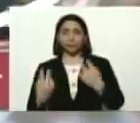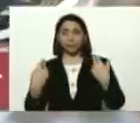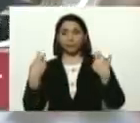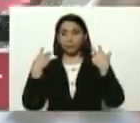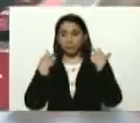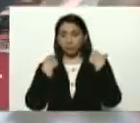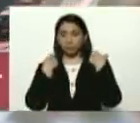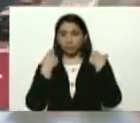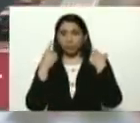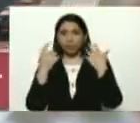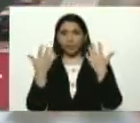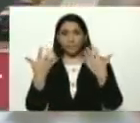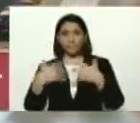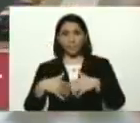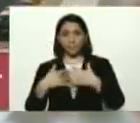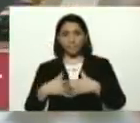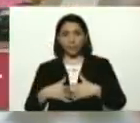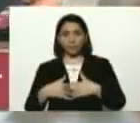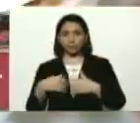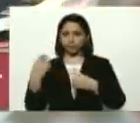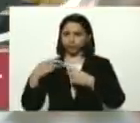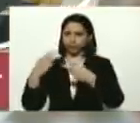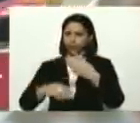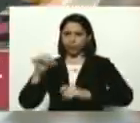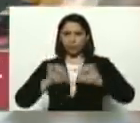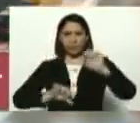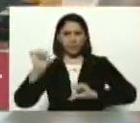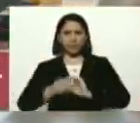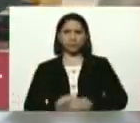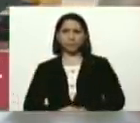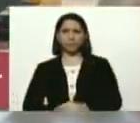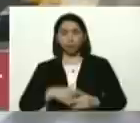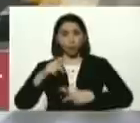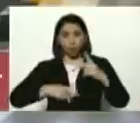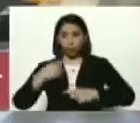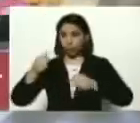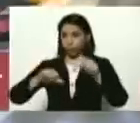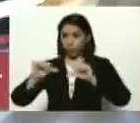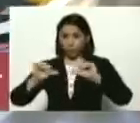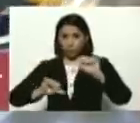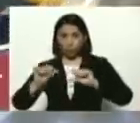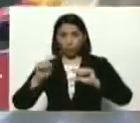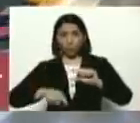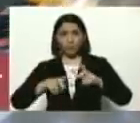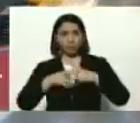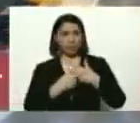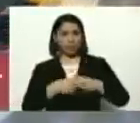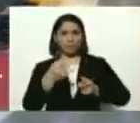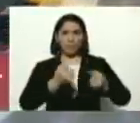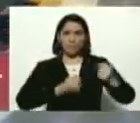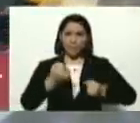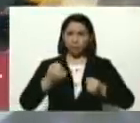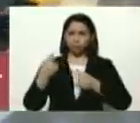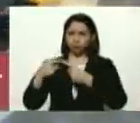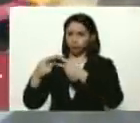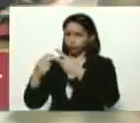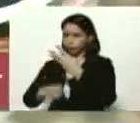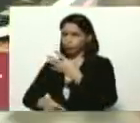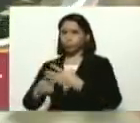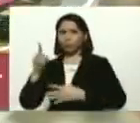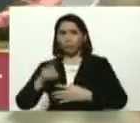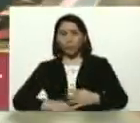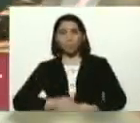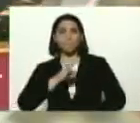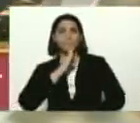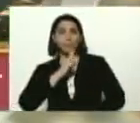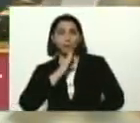peluquerías, industria de la materia prima química, bueno, talleres mecánicos, ferreterías, agencias